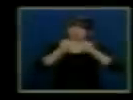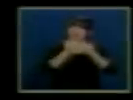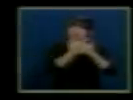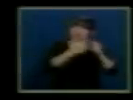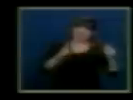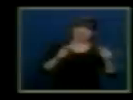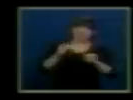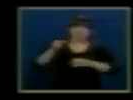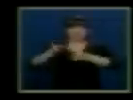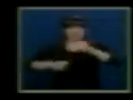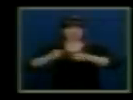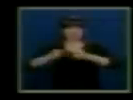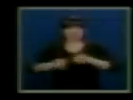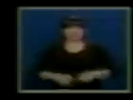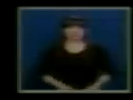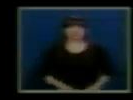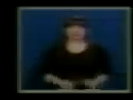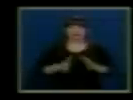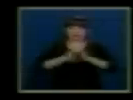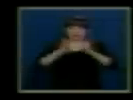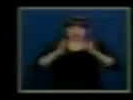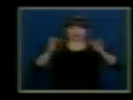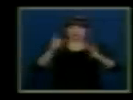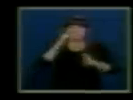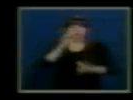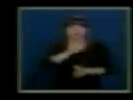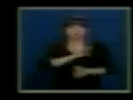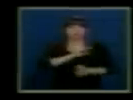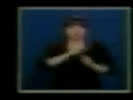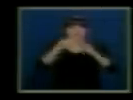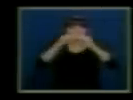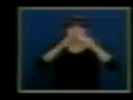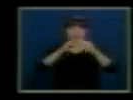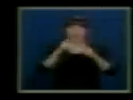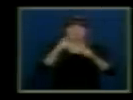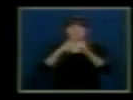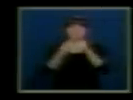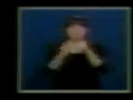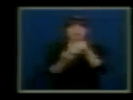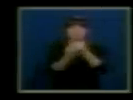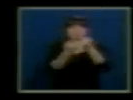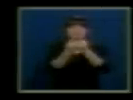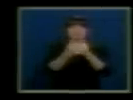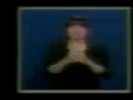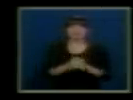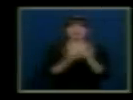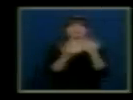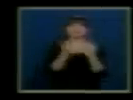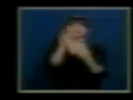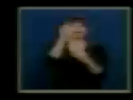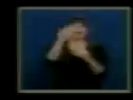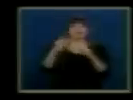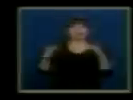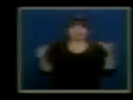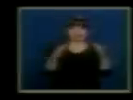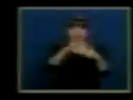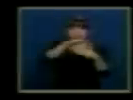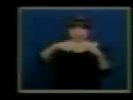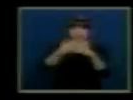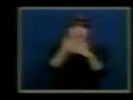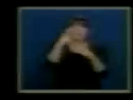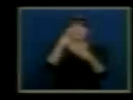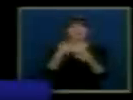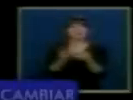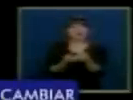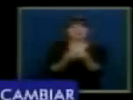justicia, que acrecientan el bienestar de la población y alimentan la esperanza colectiva, porque contribuyen a aumentar la